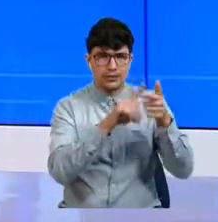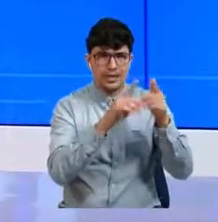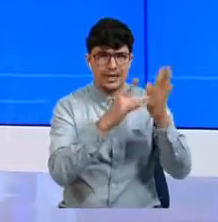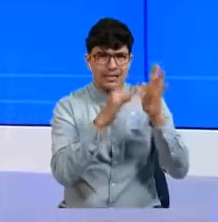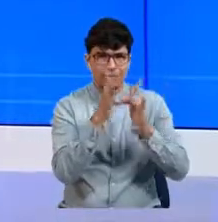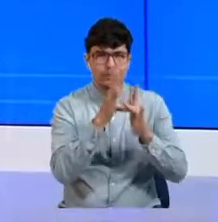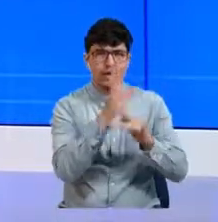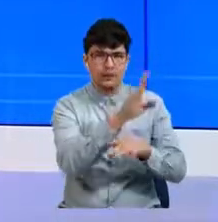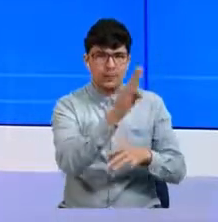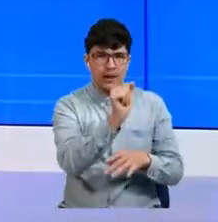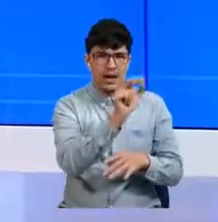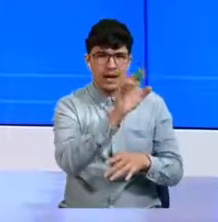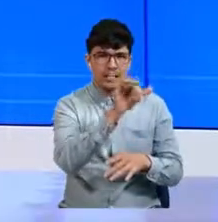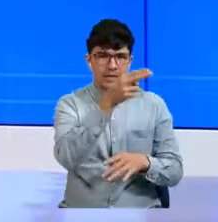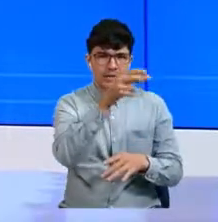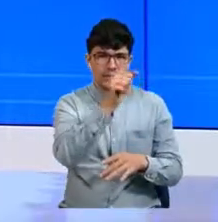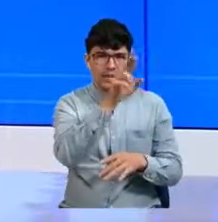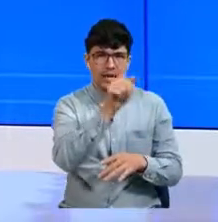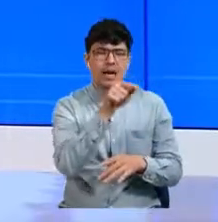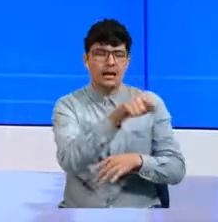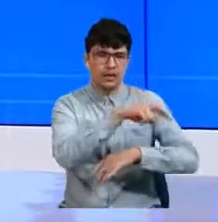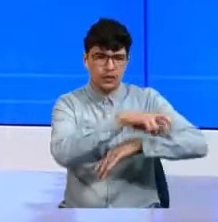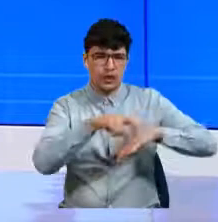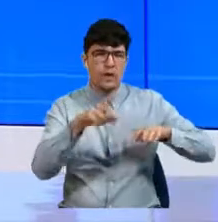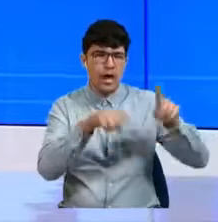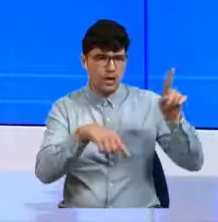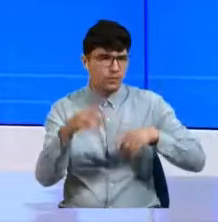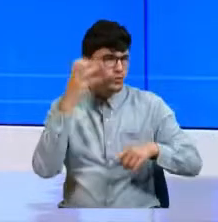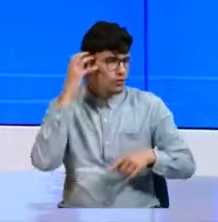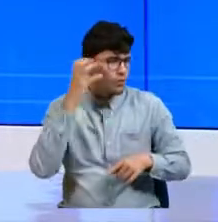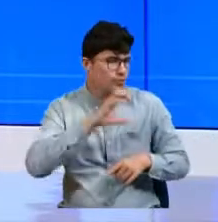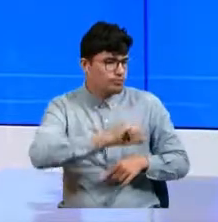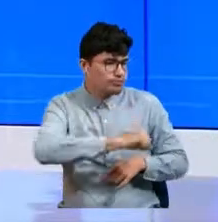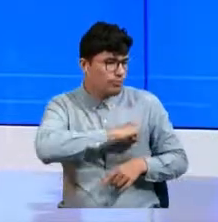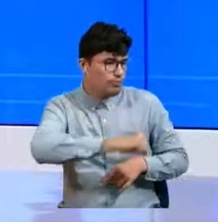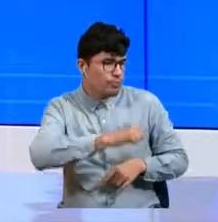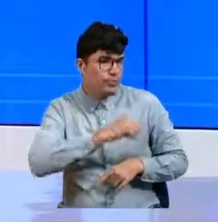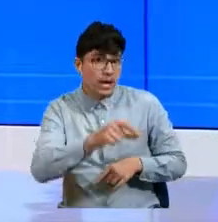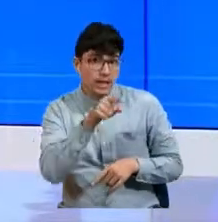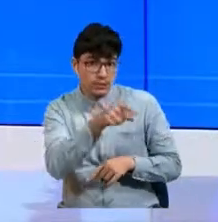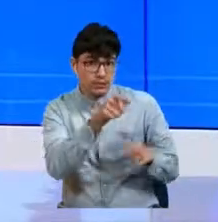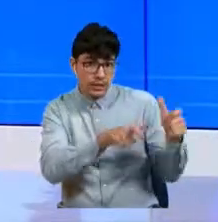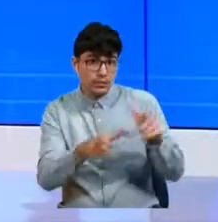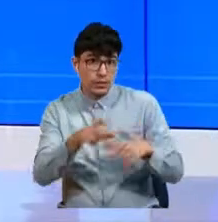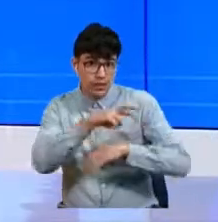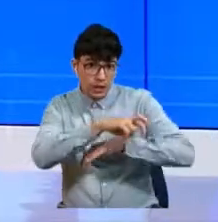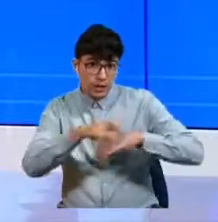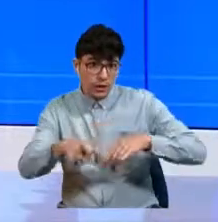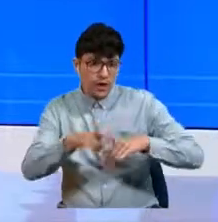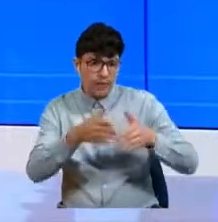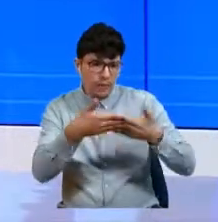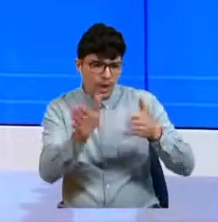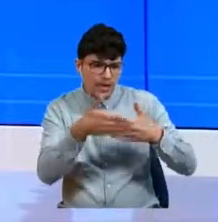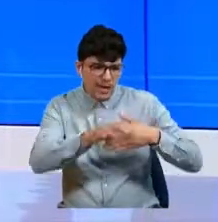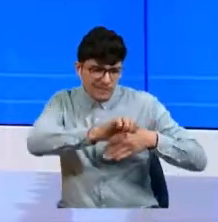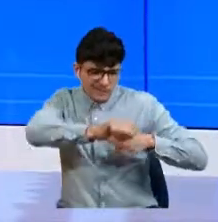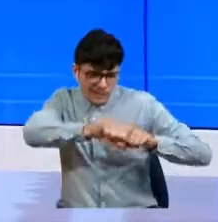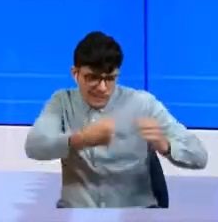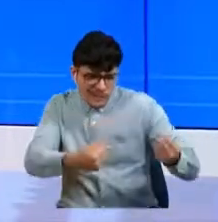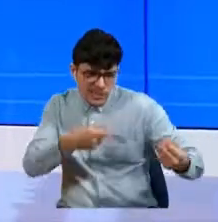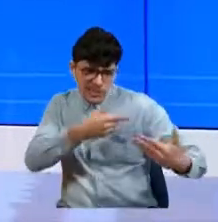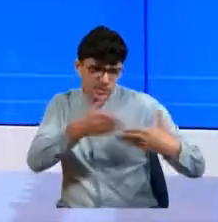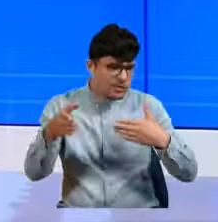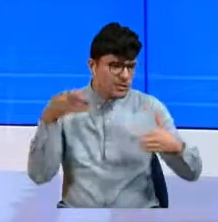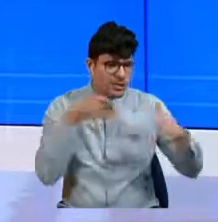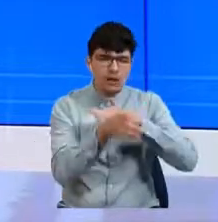portando algunos equipos de sonido al parecer los responsables violentaron las puertas y ventanas para cometer el robo